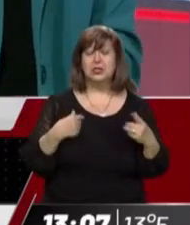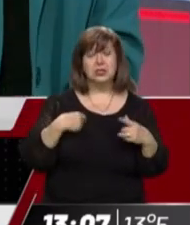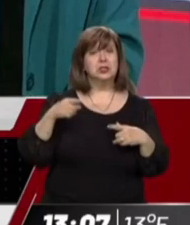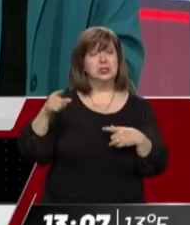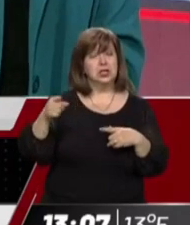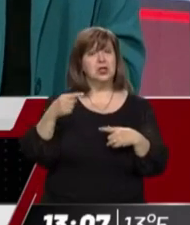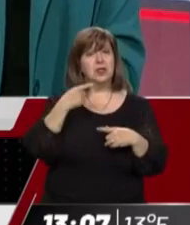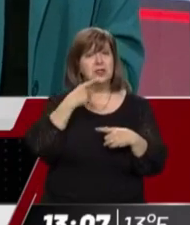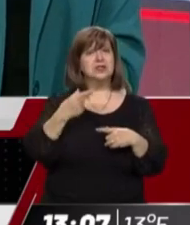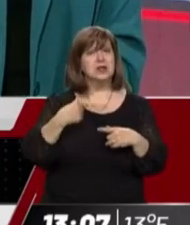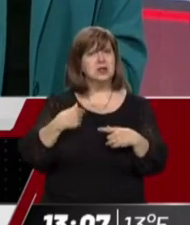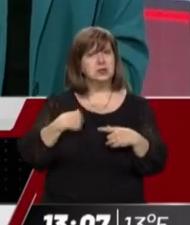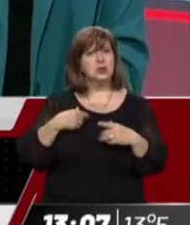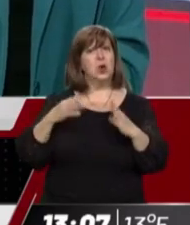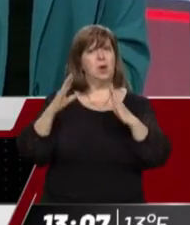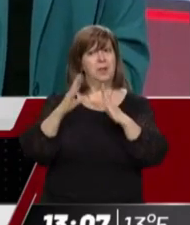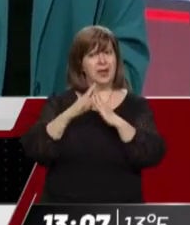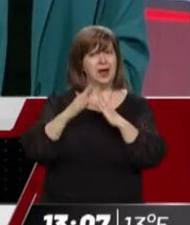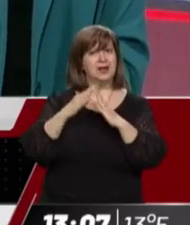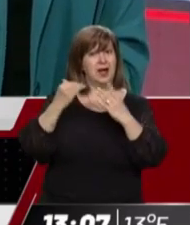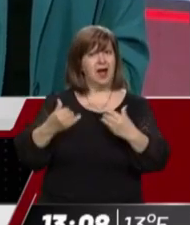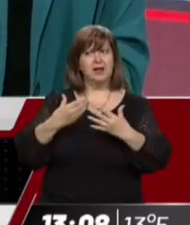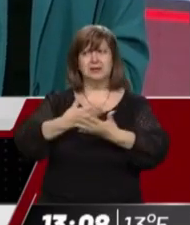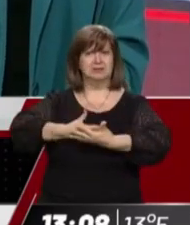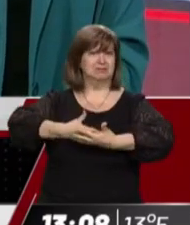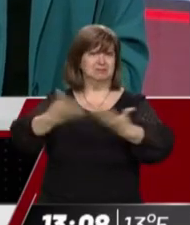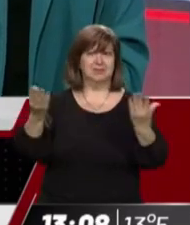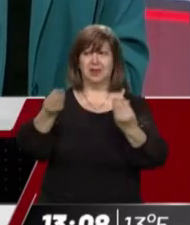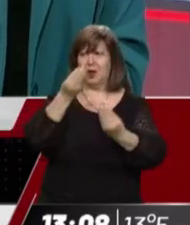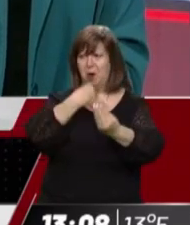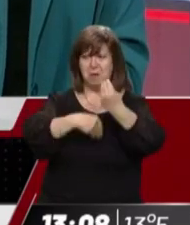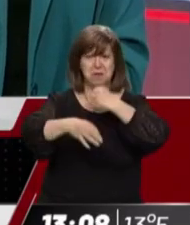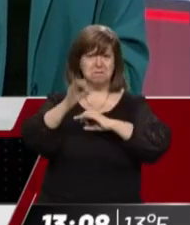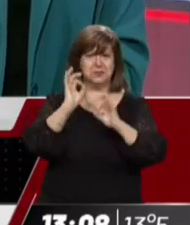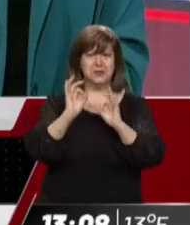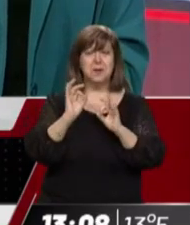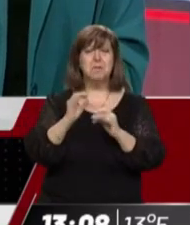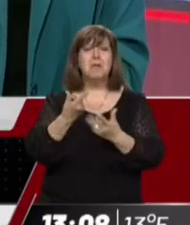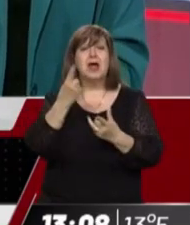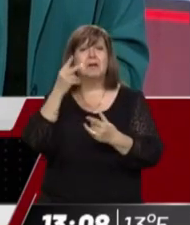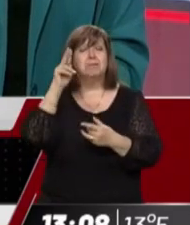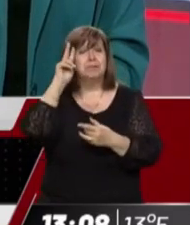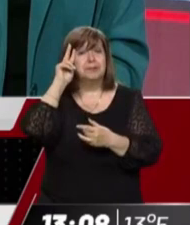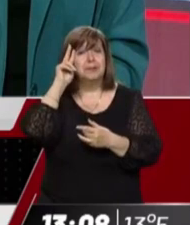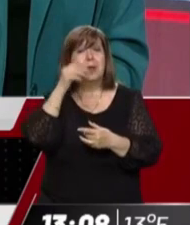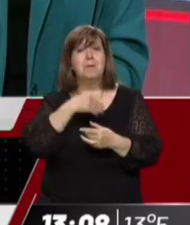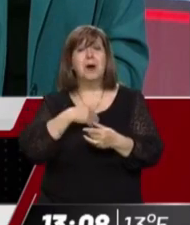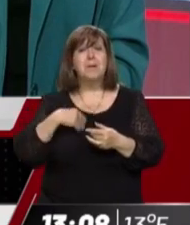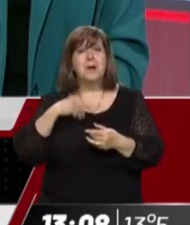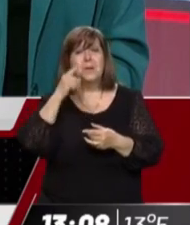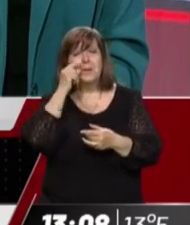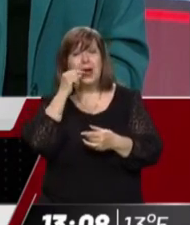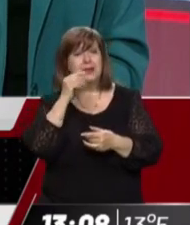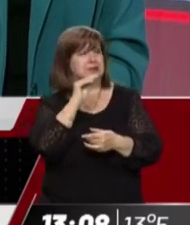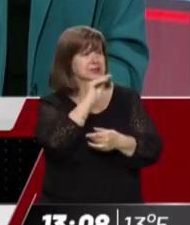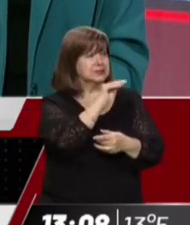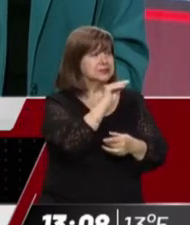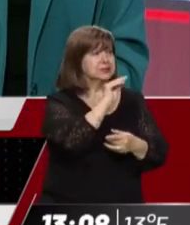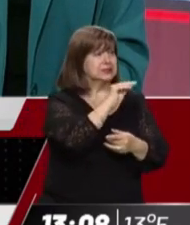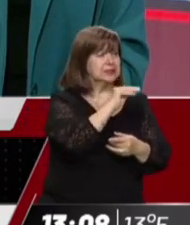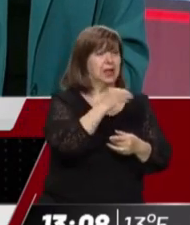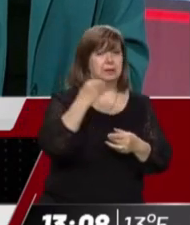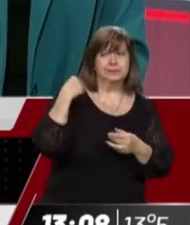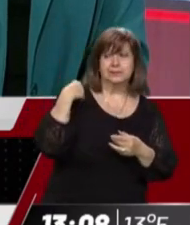recién, está naturalizada. Y verdaderamente es peligrosa y dolorosa